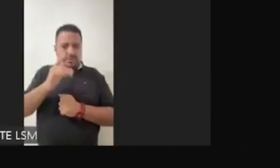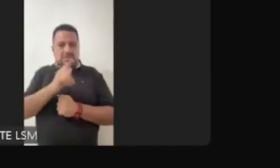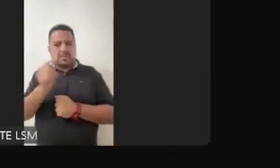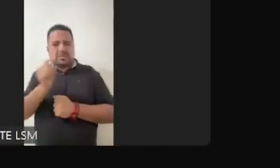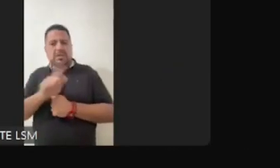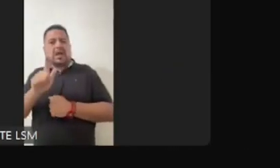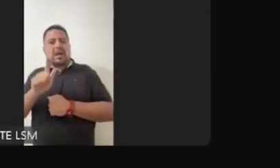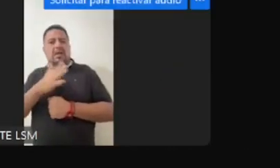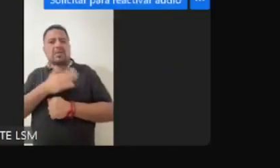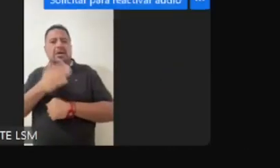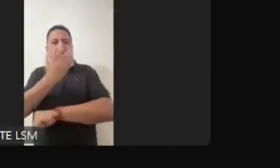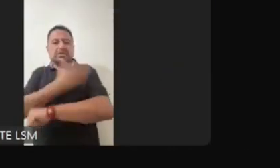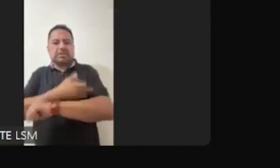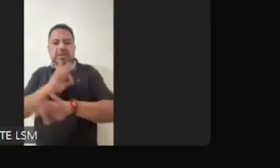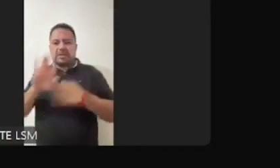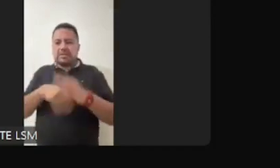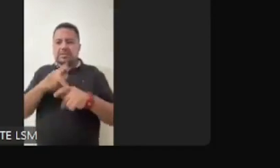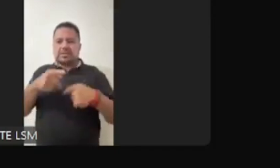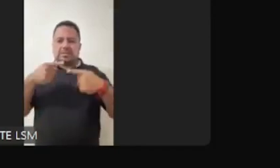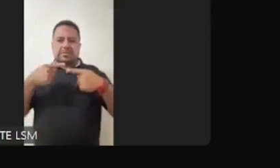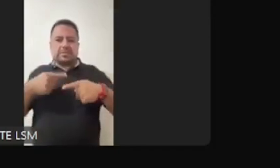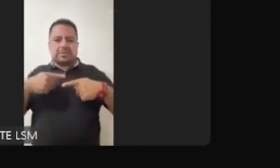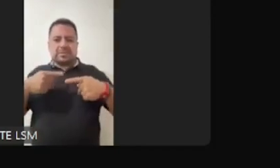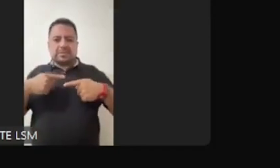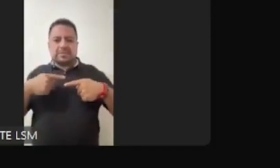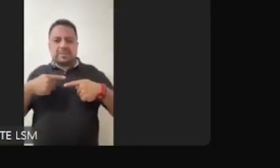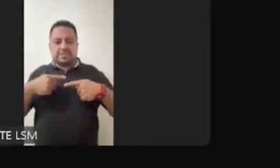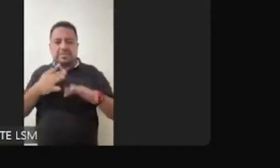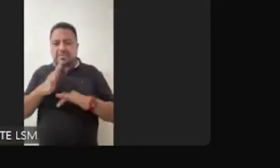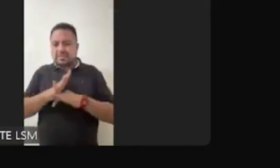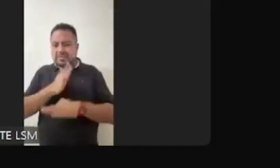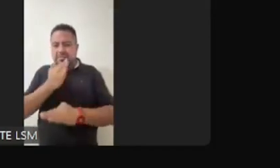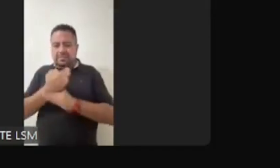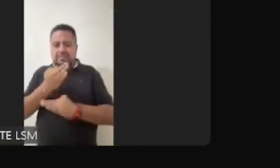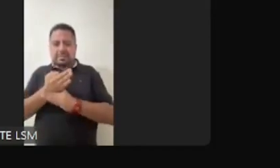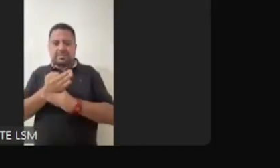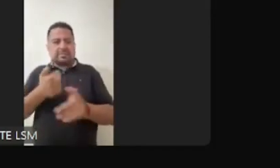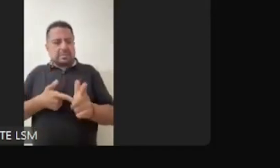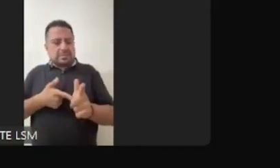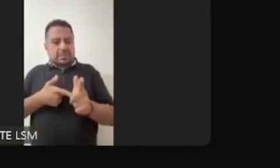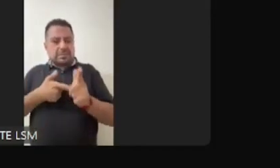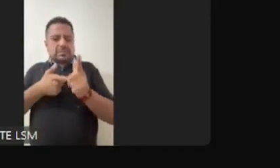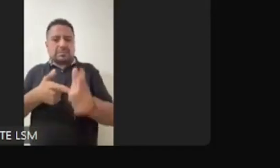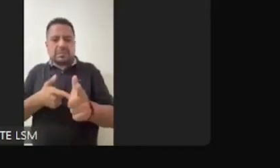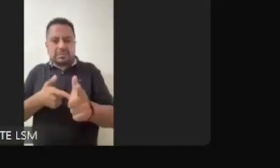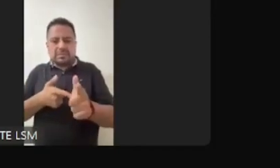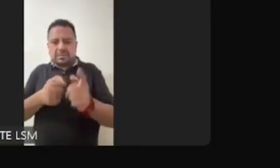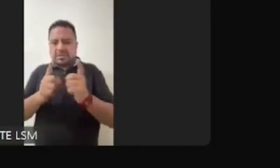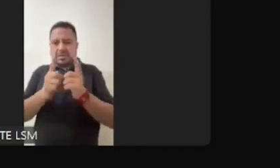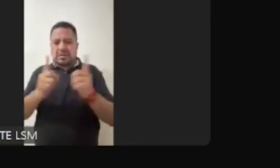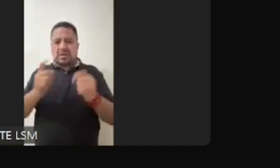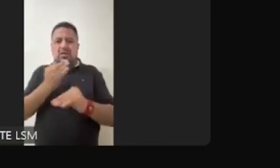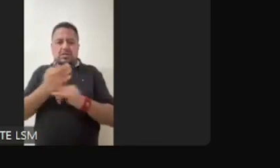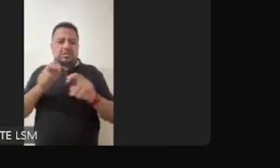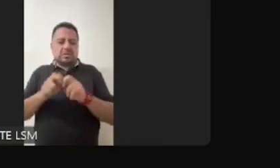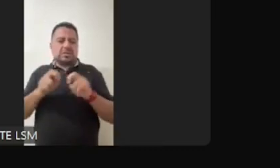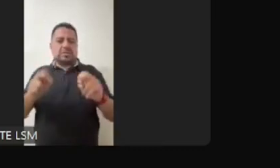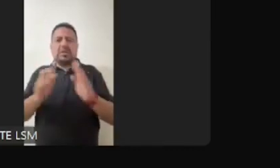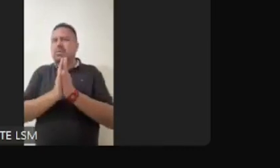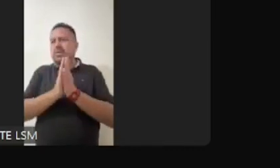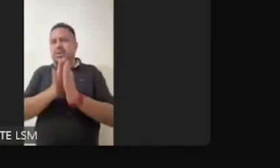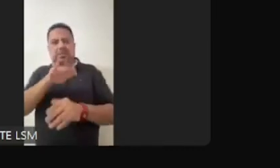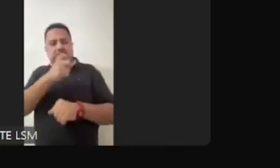tardes a todas y a todos a efecto de continuar con el desarrollo de esta sesión Solicito a la